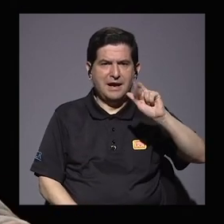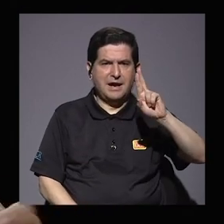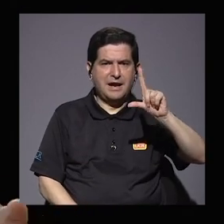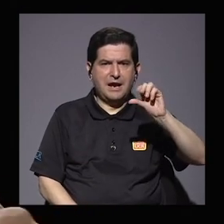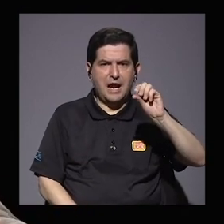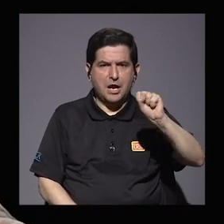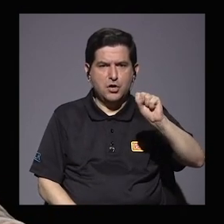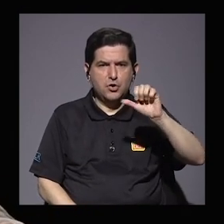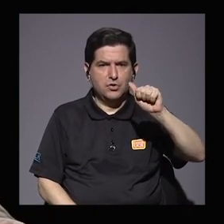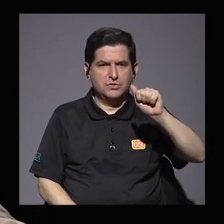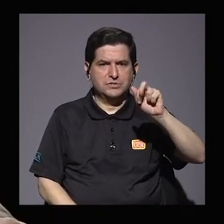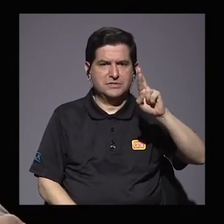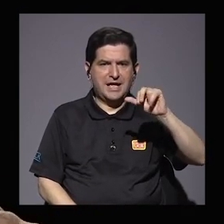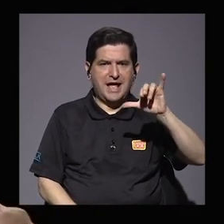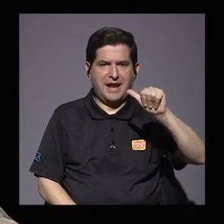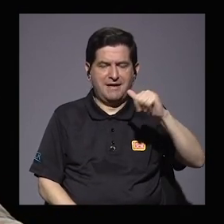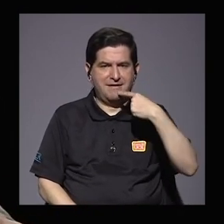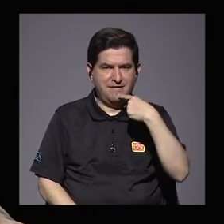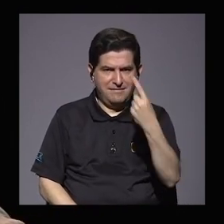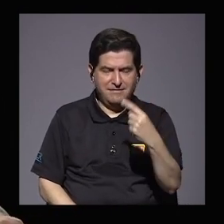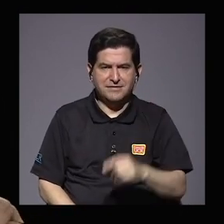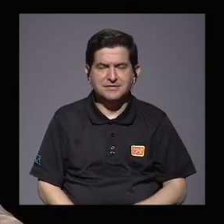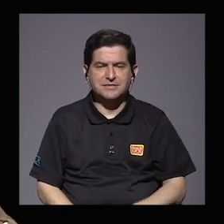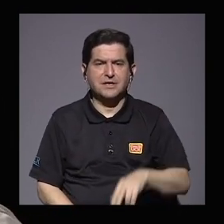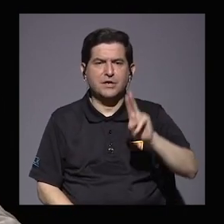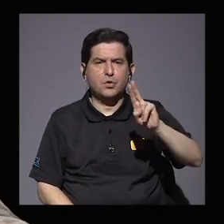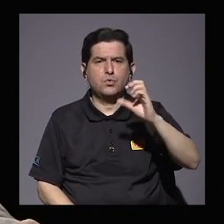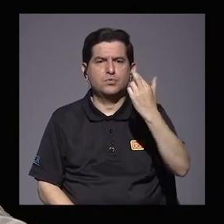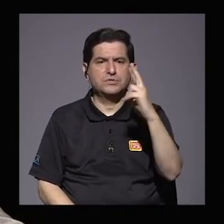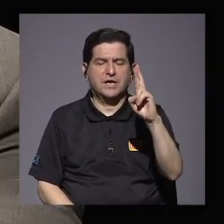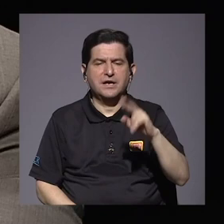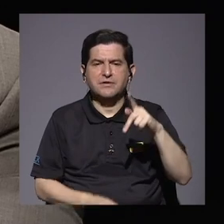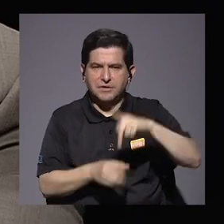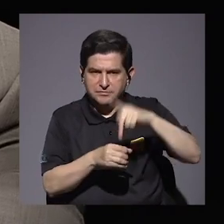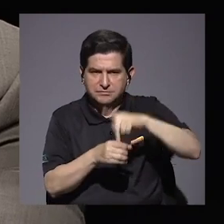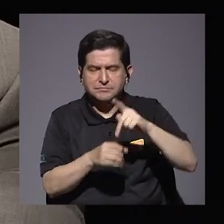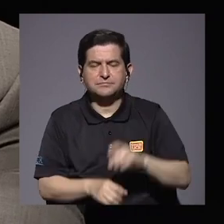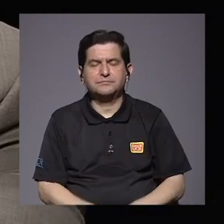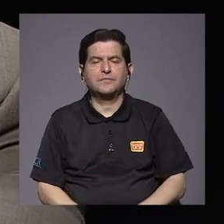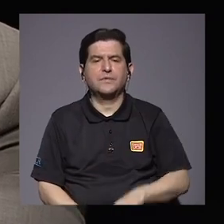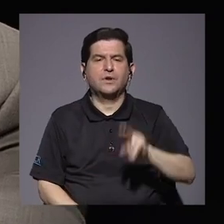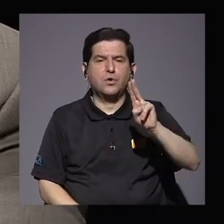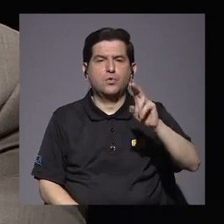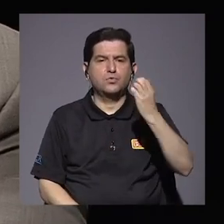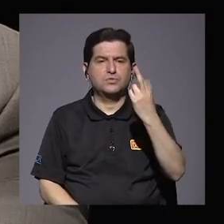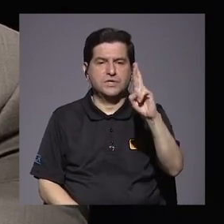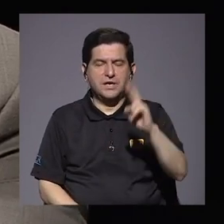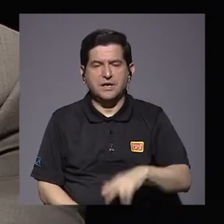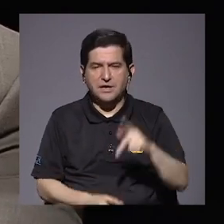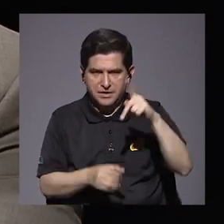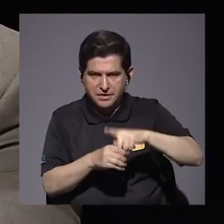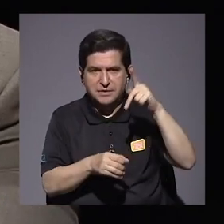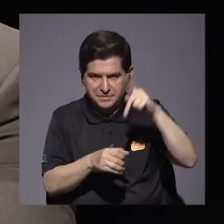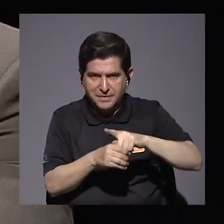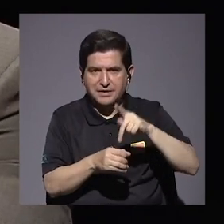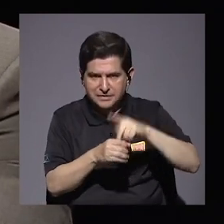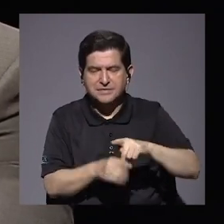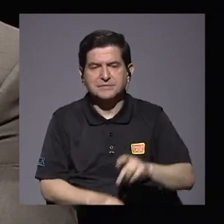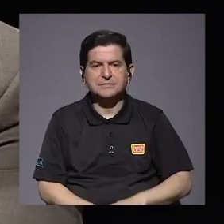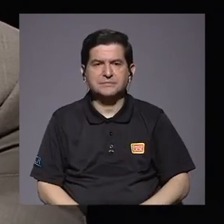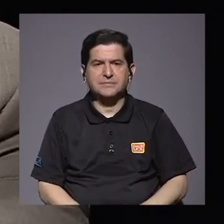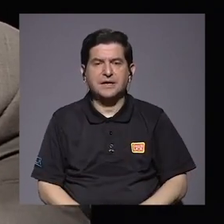Araya, Leandro, de decir UCR presente? La UCR tiene que estar presente, reitero,